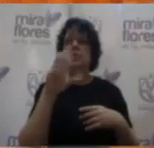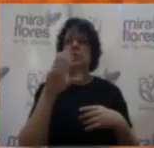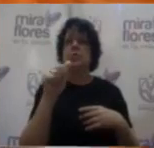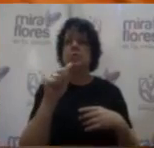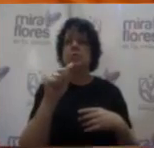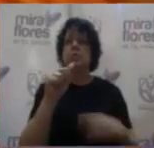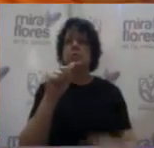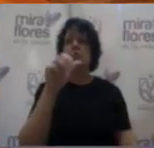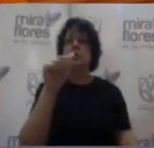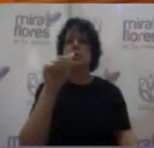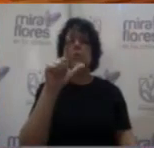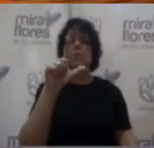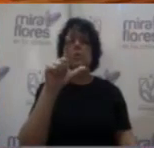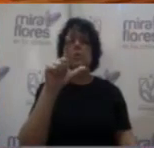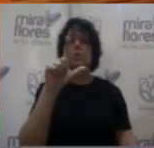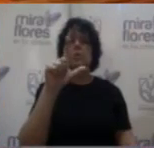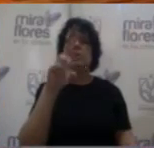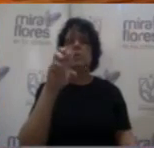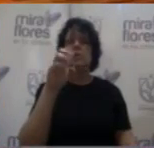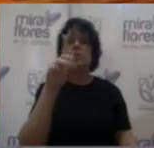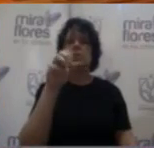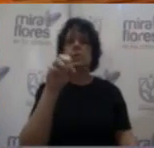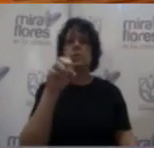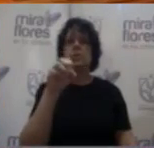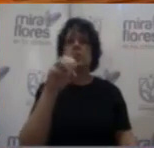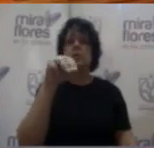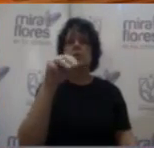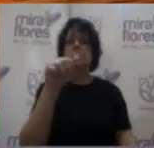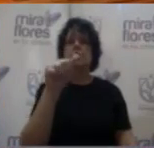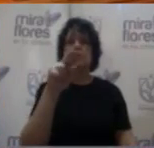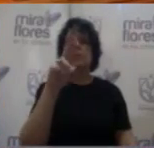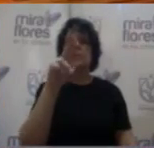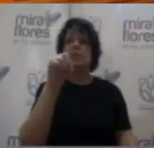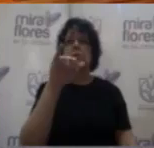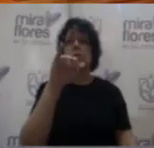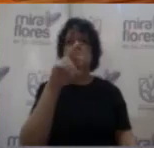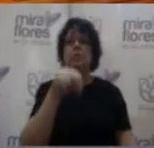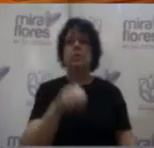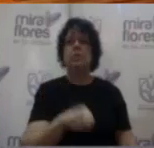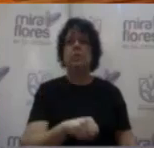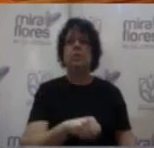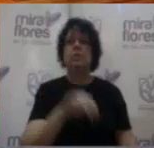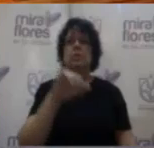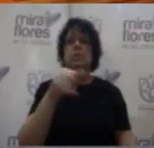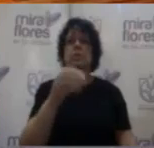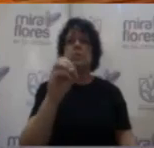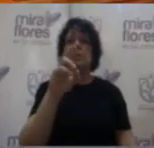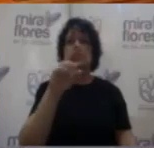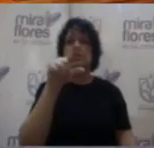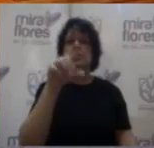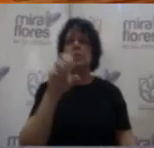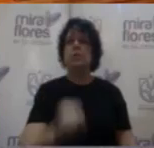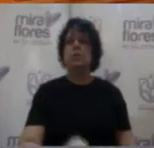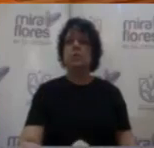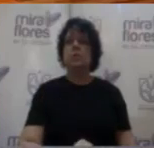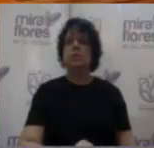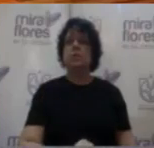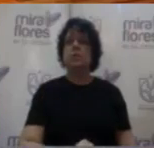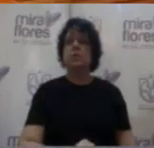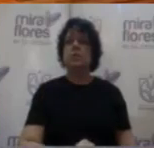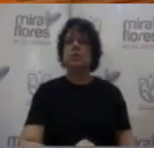Alfredo Ligabriel Señor Martín Bustamante Castro Señor Jorge de Albertis González del Riego